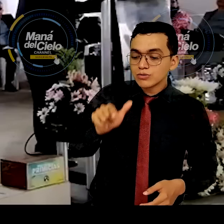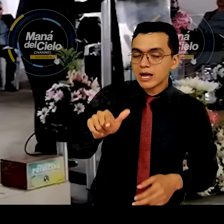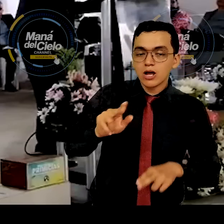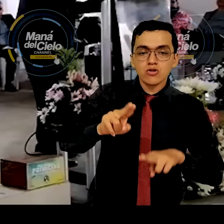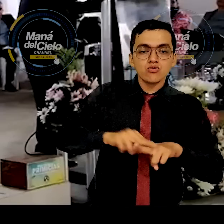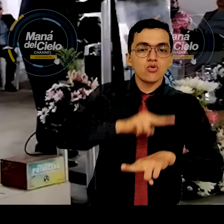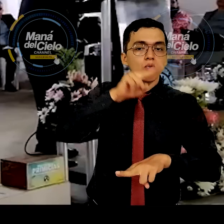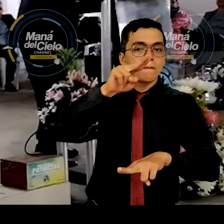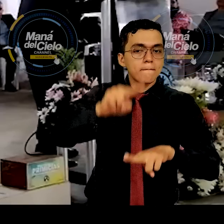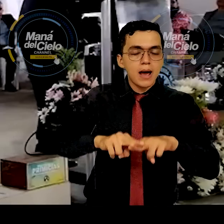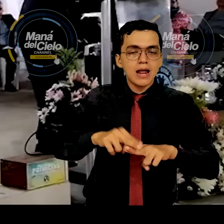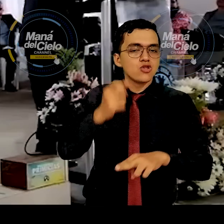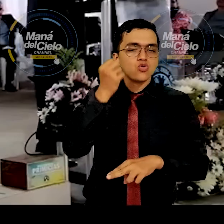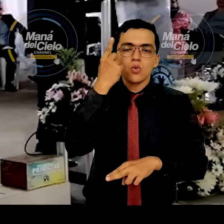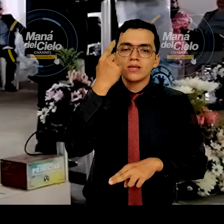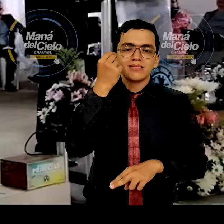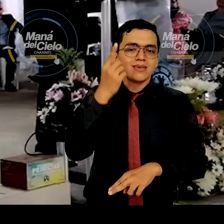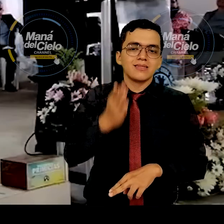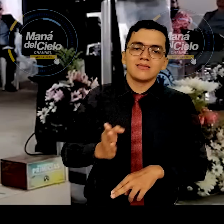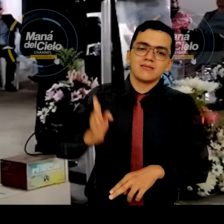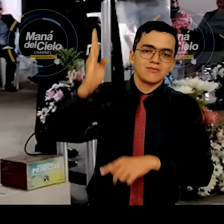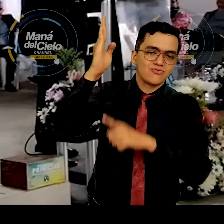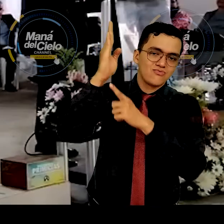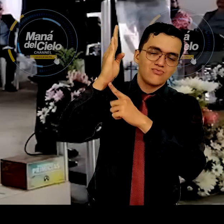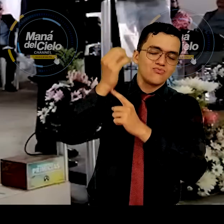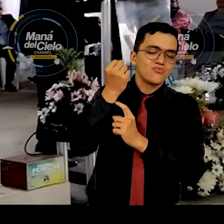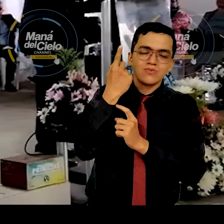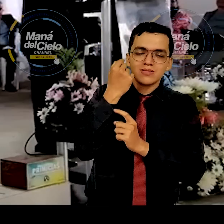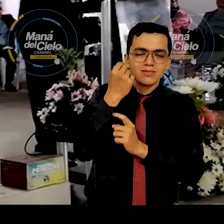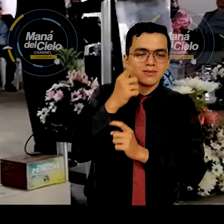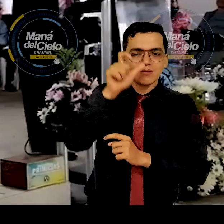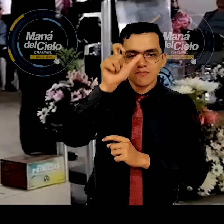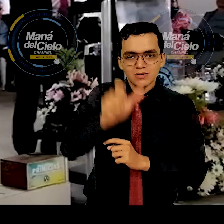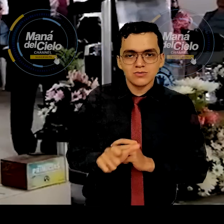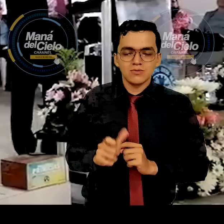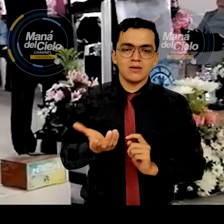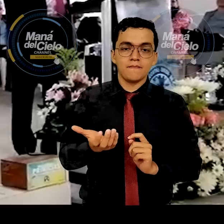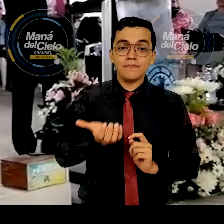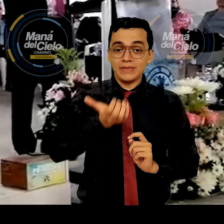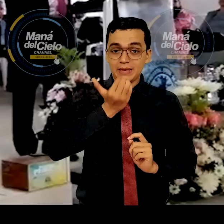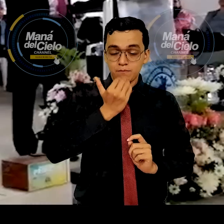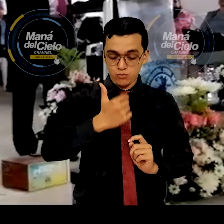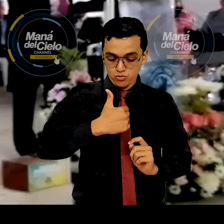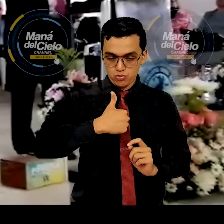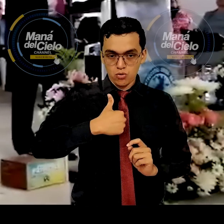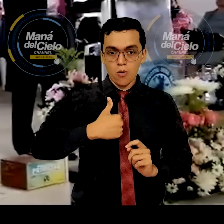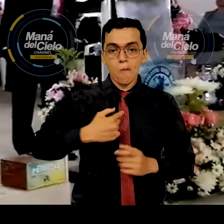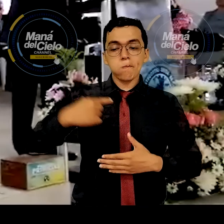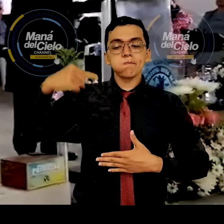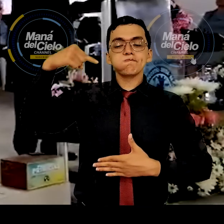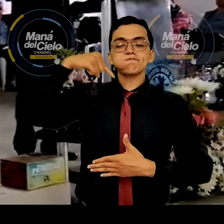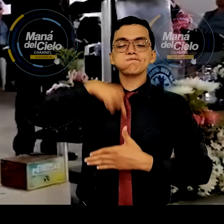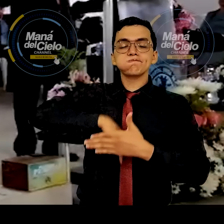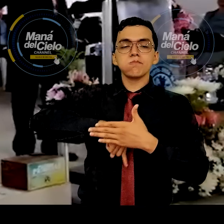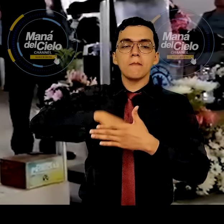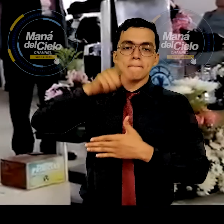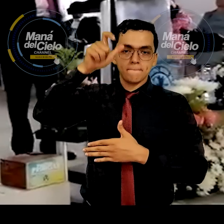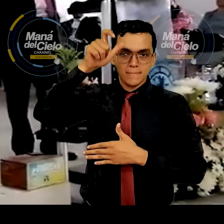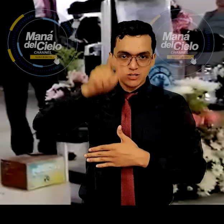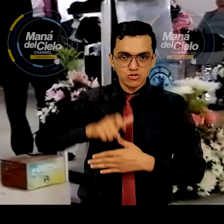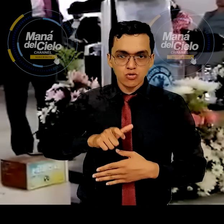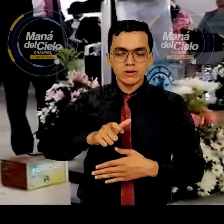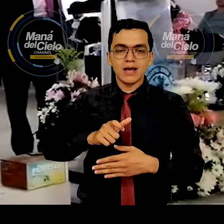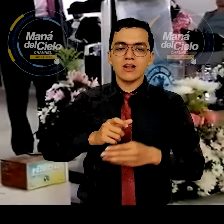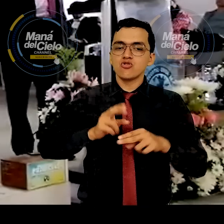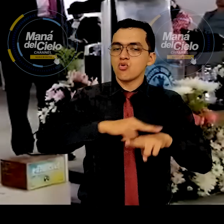entiende las cosas que son de Dios. Yo tengo un hombre natural. Porque yo soy un hombre natural y espiritual, tengo las